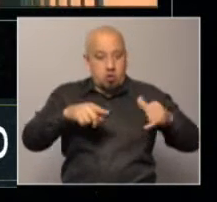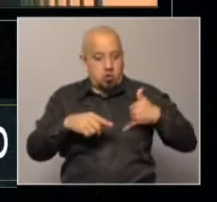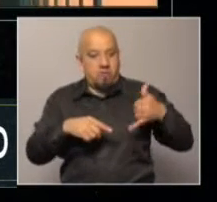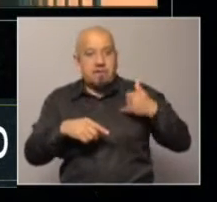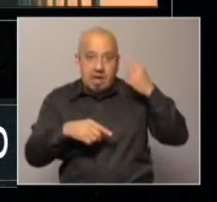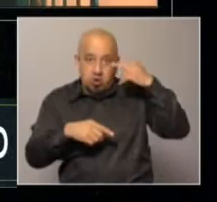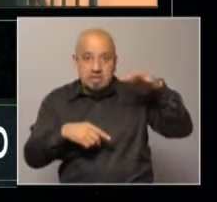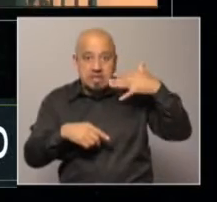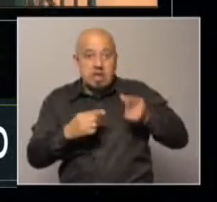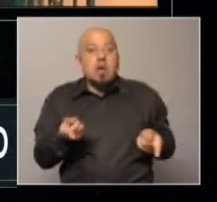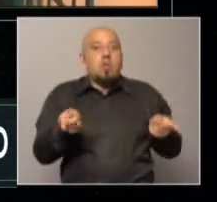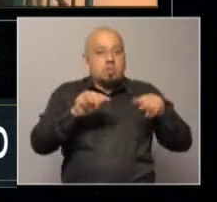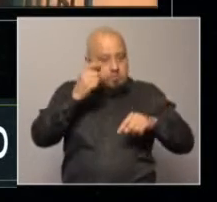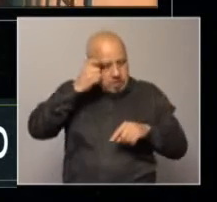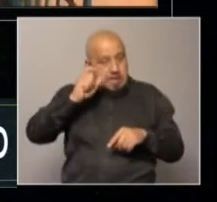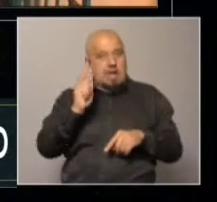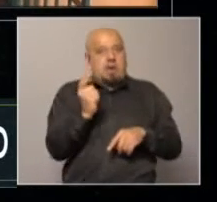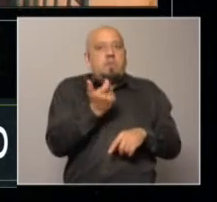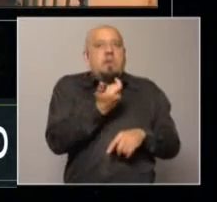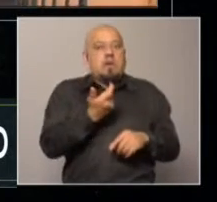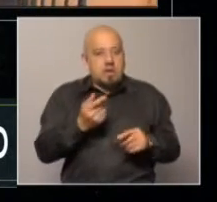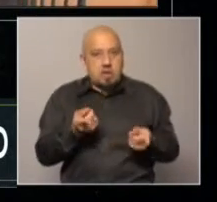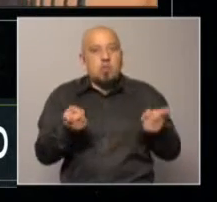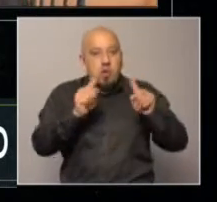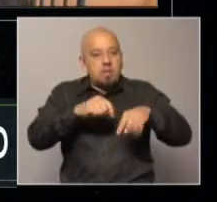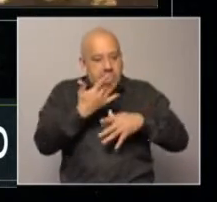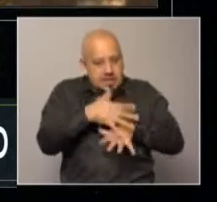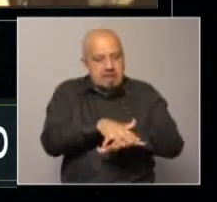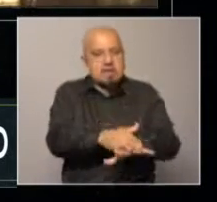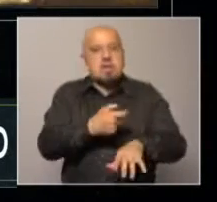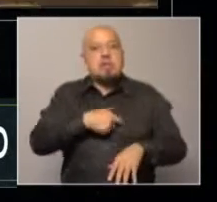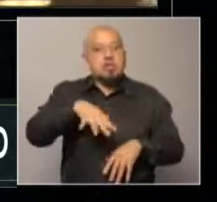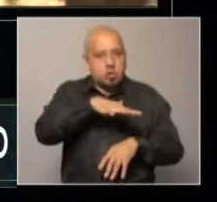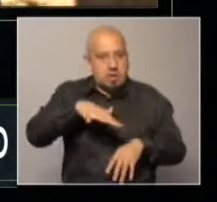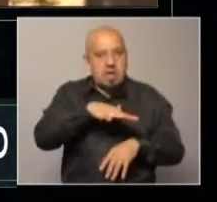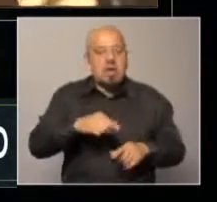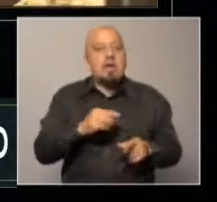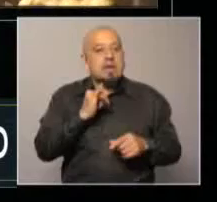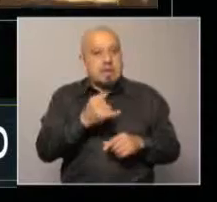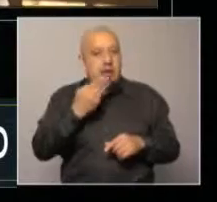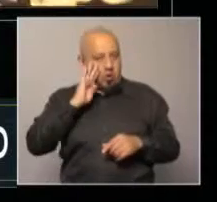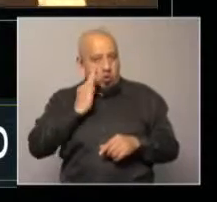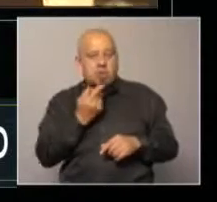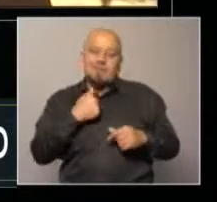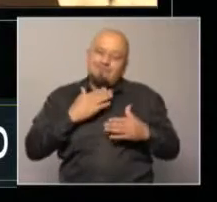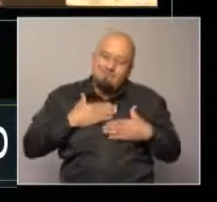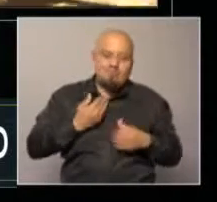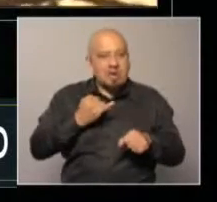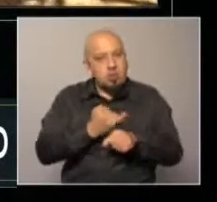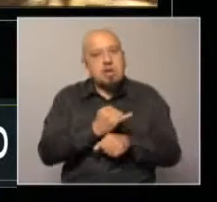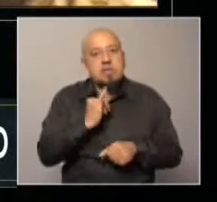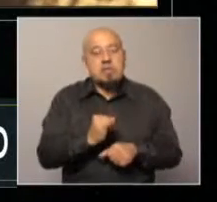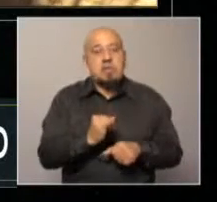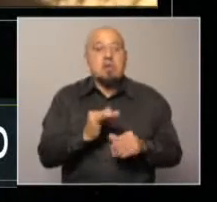que se responsabilicen por lo que sucedió, por lo que hicieron, eso sí, porque en realidad el sistema del Código de la Niñez y Adolescencia lo establece